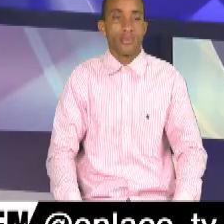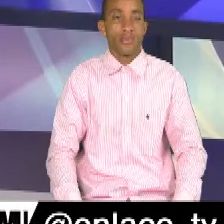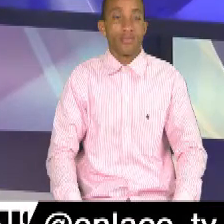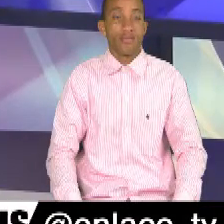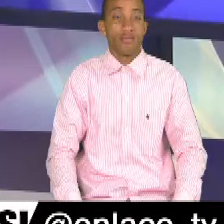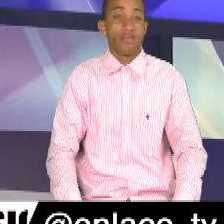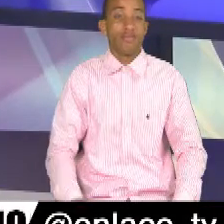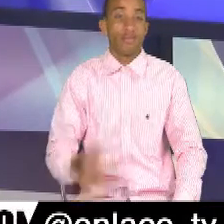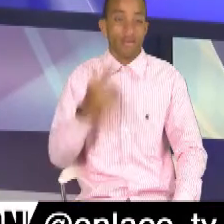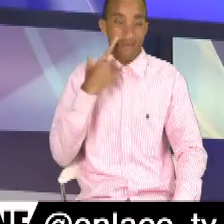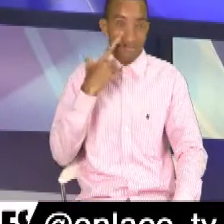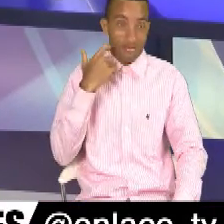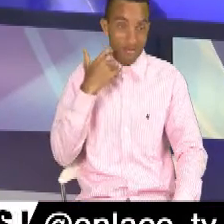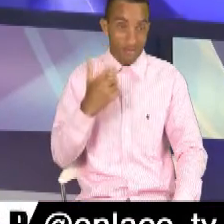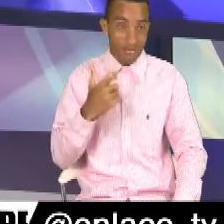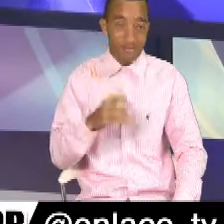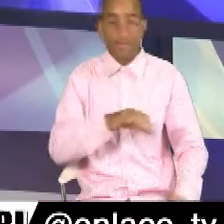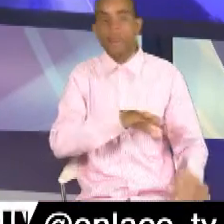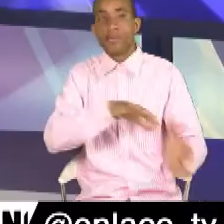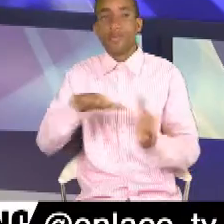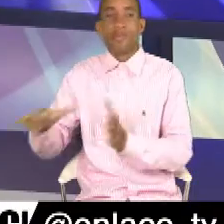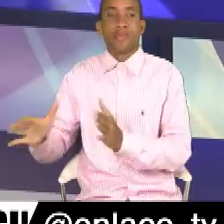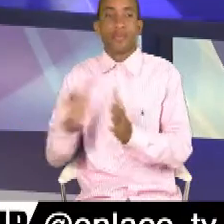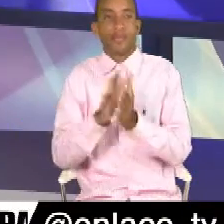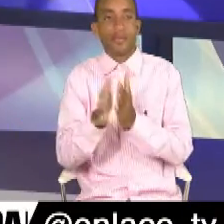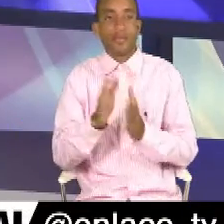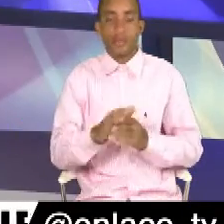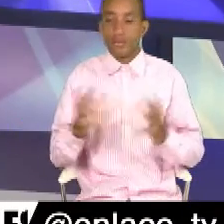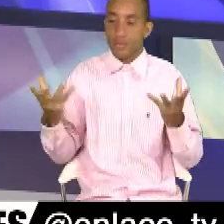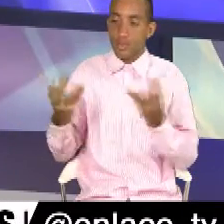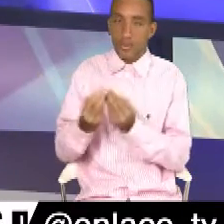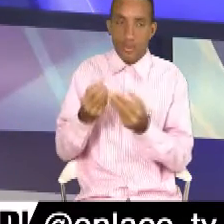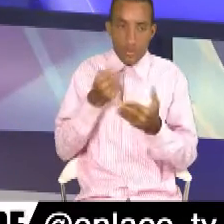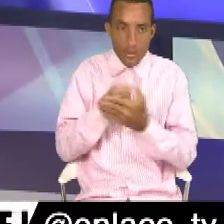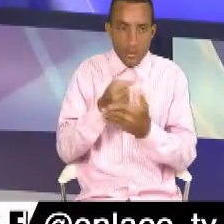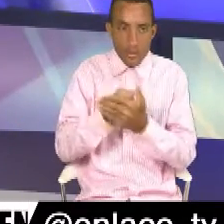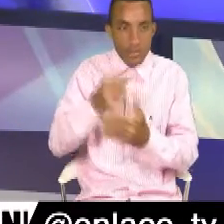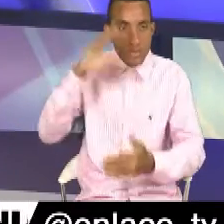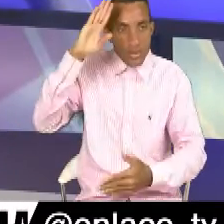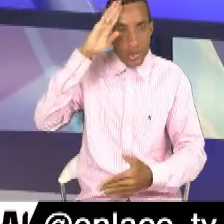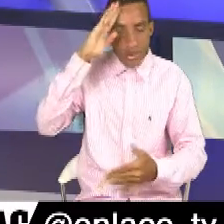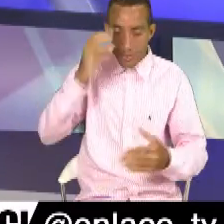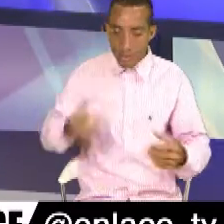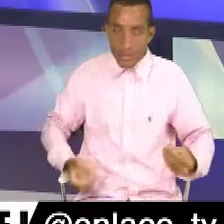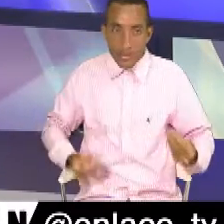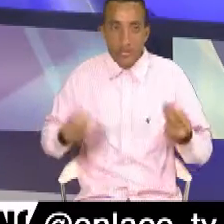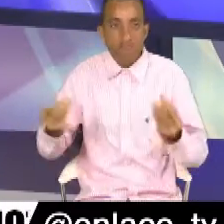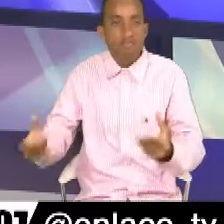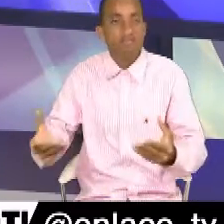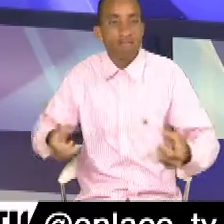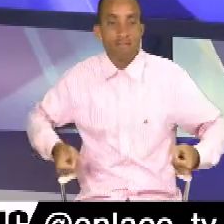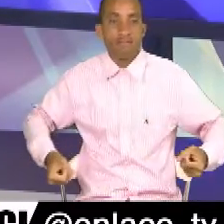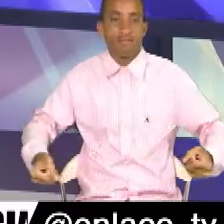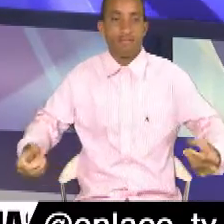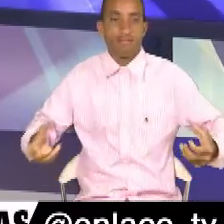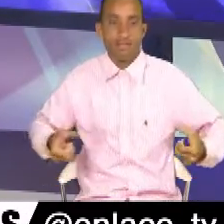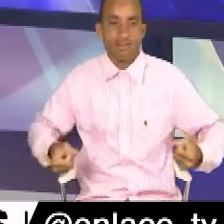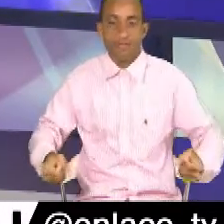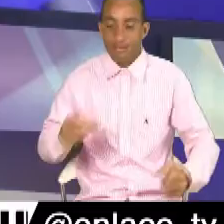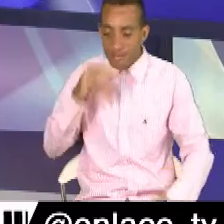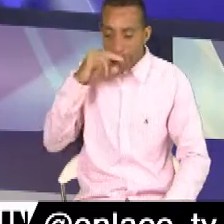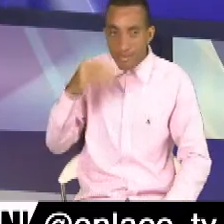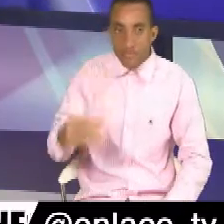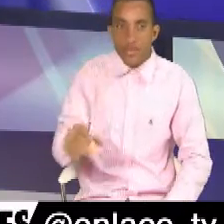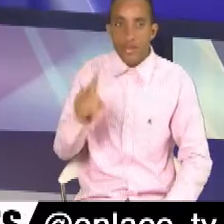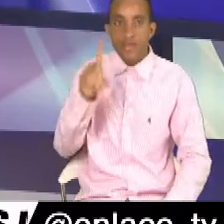Espectacular, para no perdérselo. Y en otras noticias, el grupo de gestores de la policía hizo una entrega de una silla de ruedas a un menor de 6 años que tiene